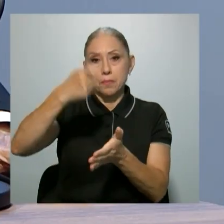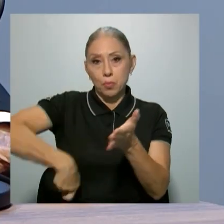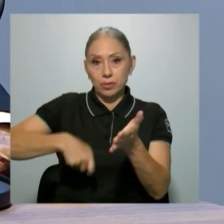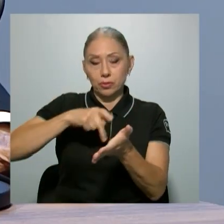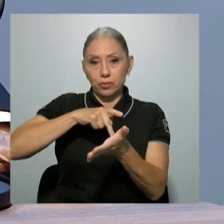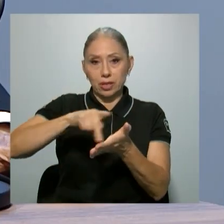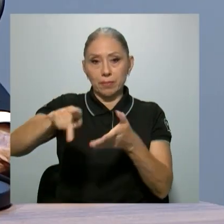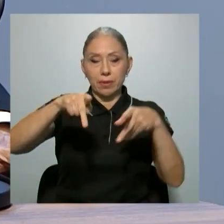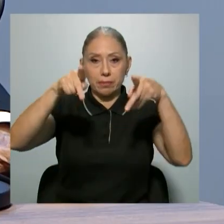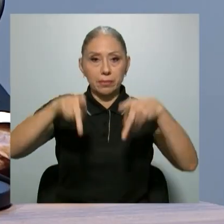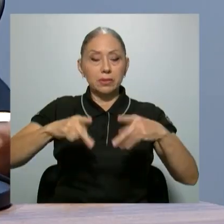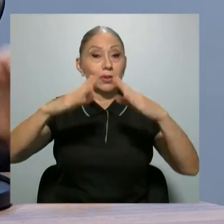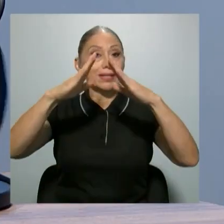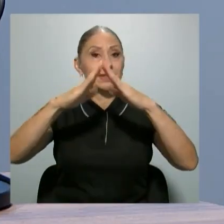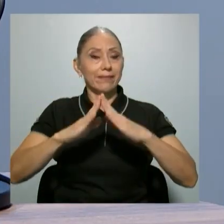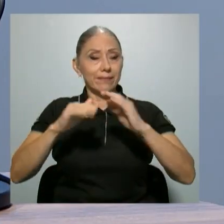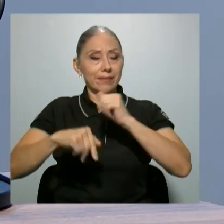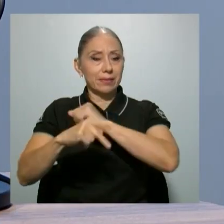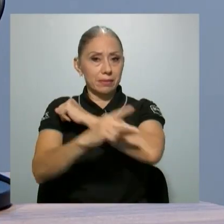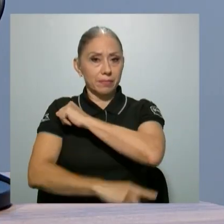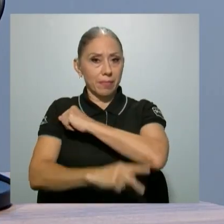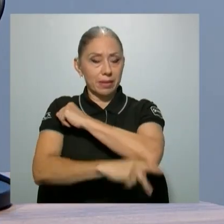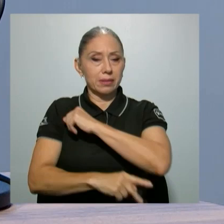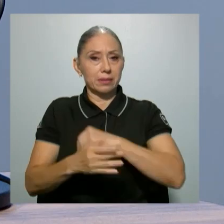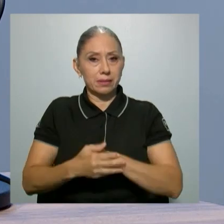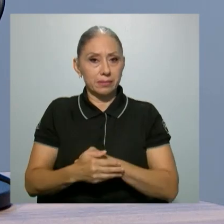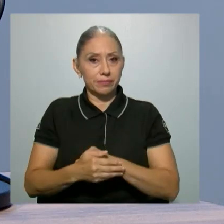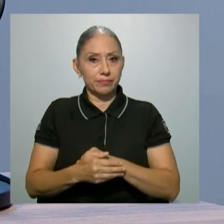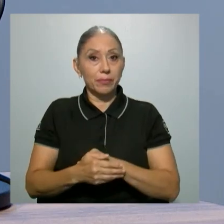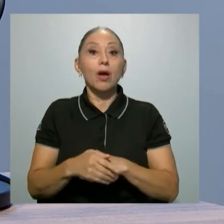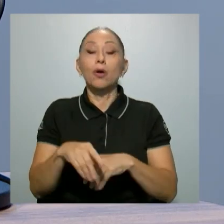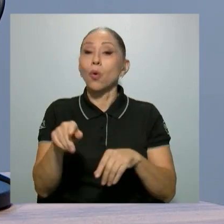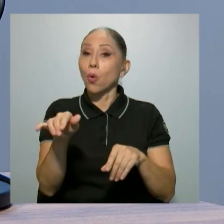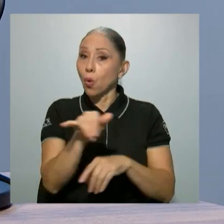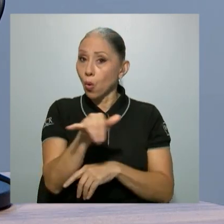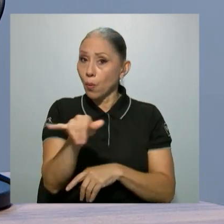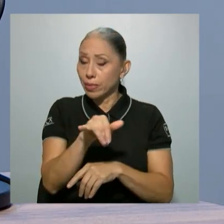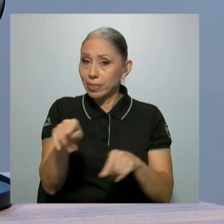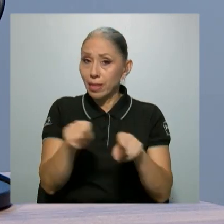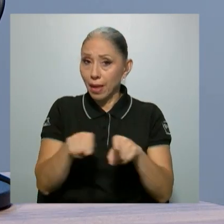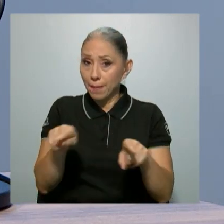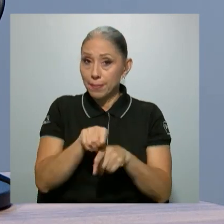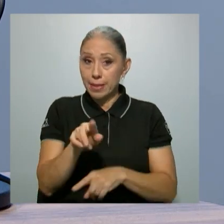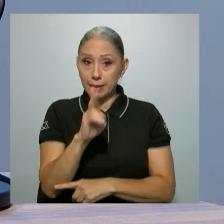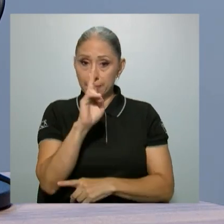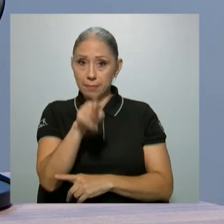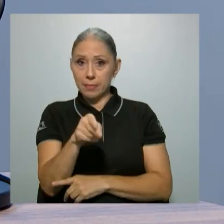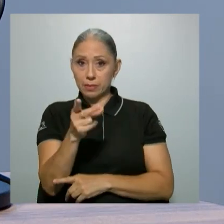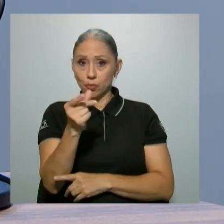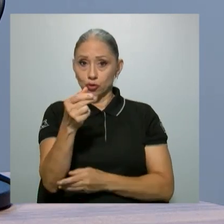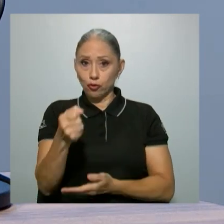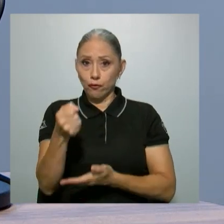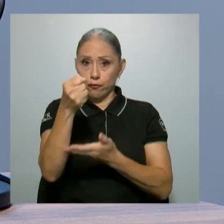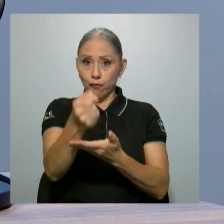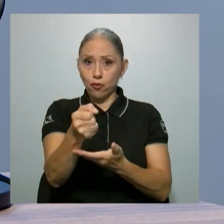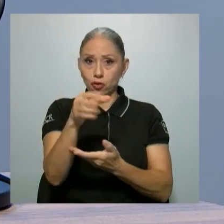los habitantes de este país, como también se usa en esos mismos fondos del FES